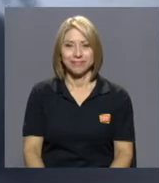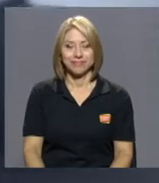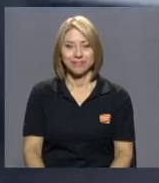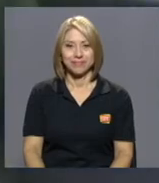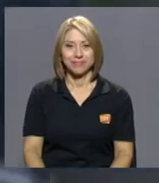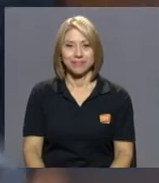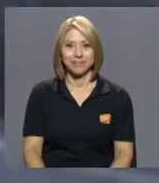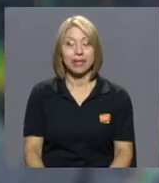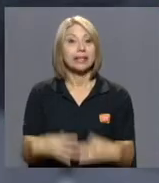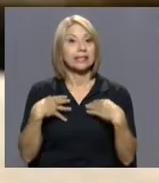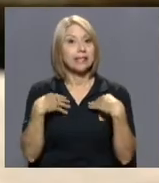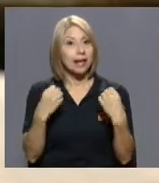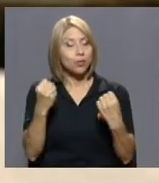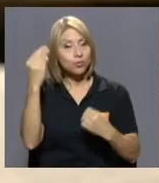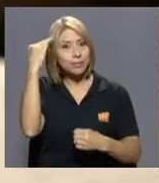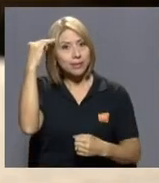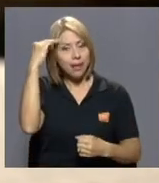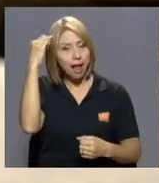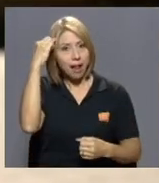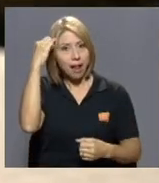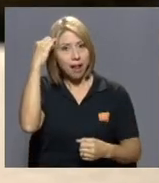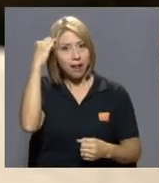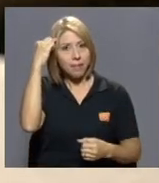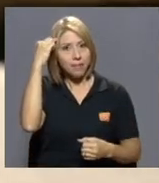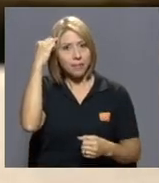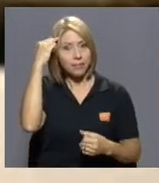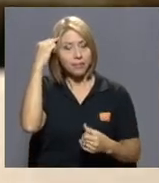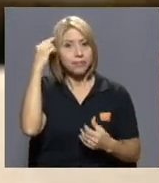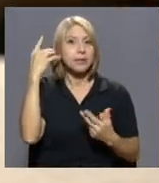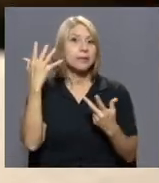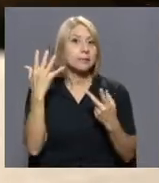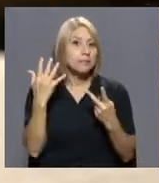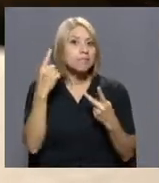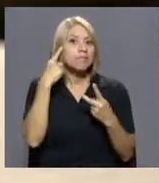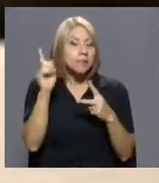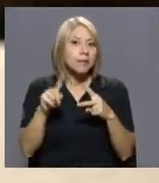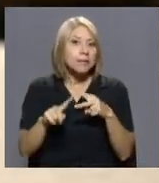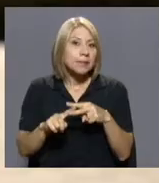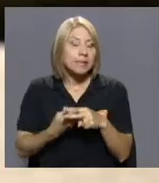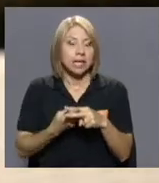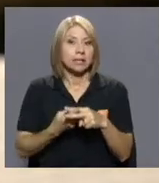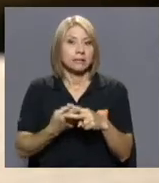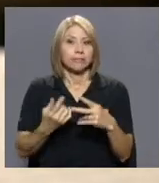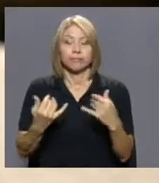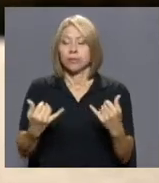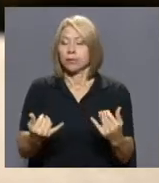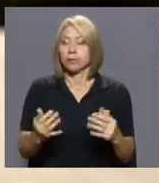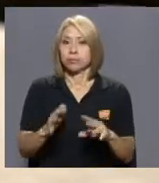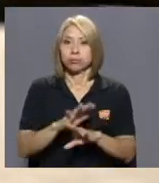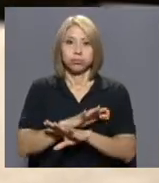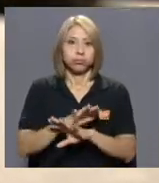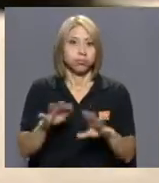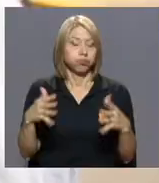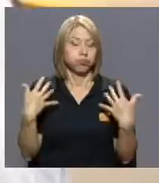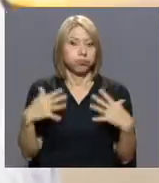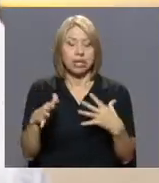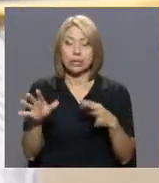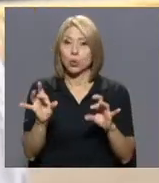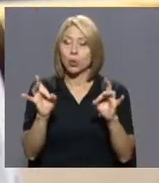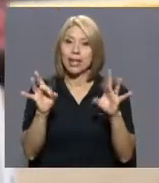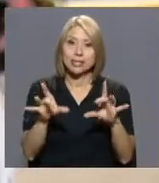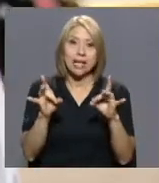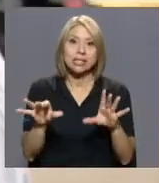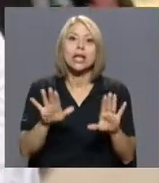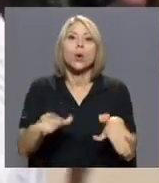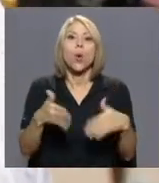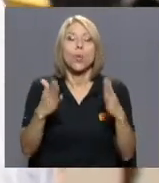Y en la salud mental, para empezar, es un desastre cómo se atiende. Que en realidad